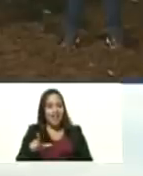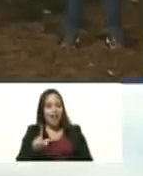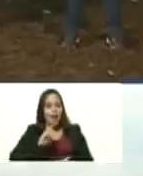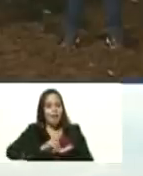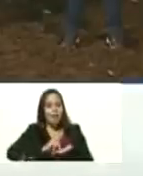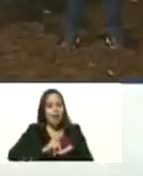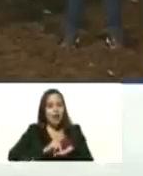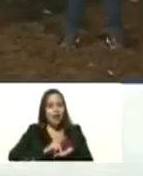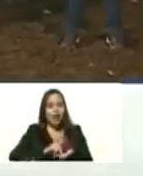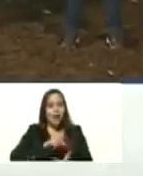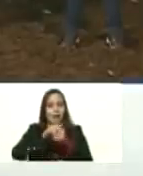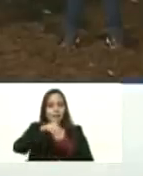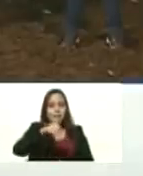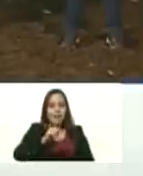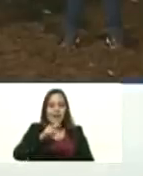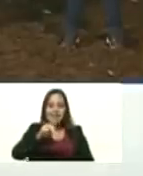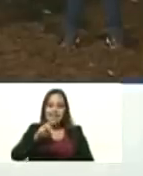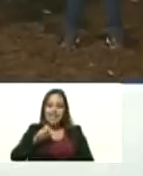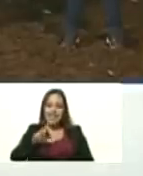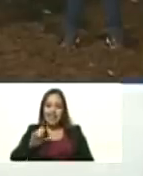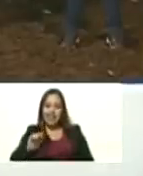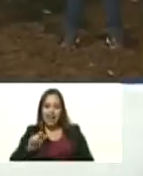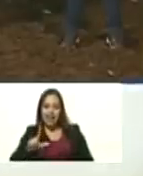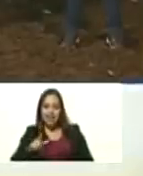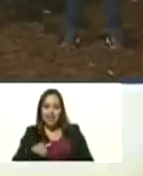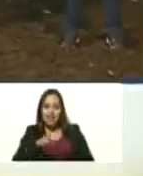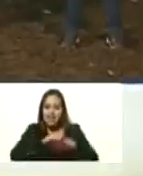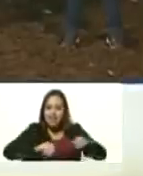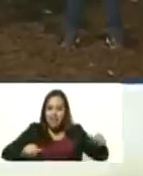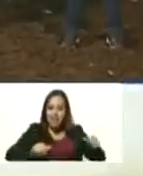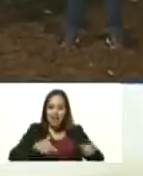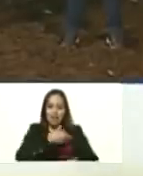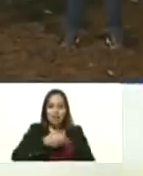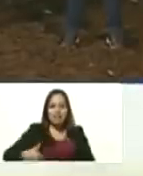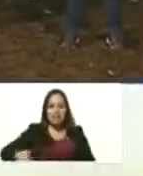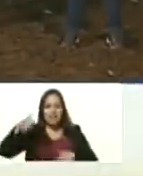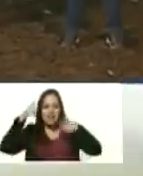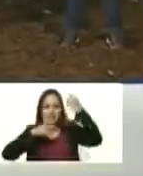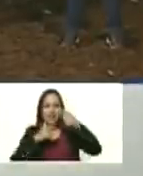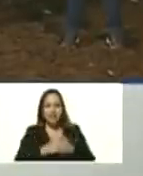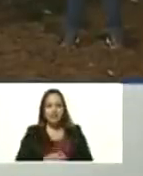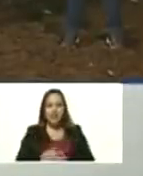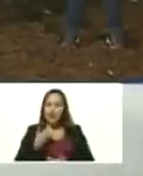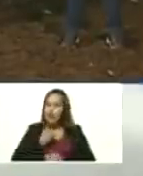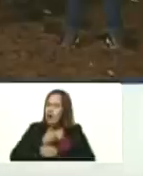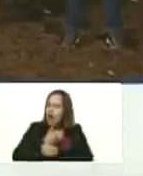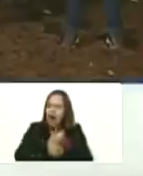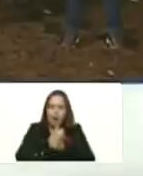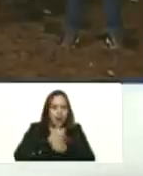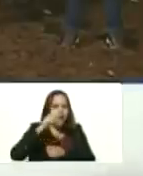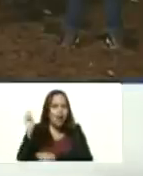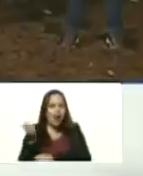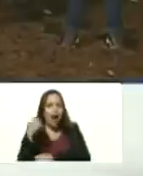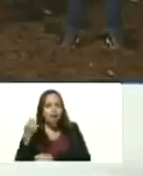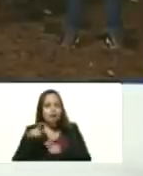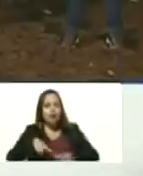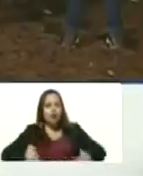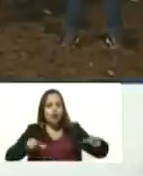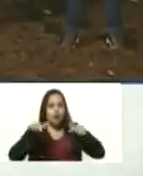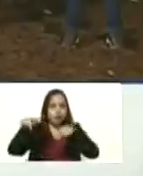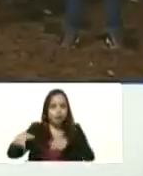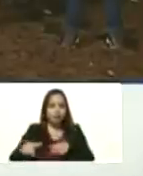mantecal tierra amada de nuestro comandante hugo chávez como amaba a pure y él mantecal